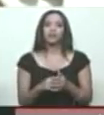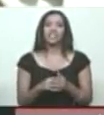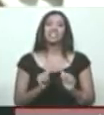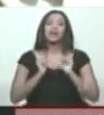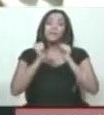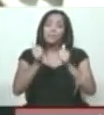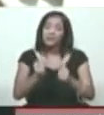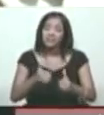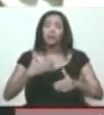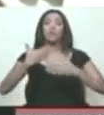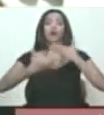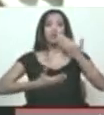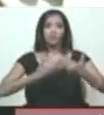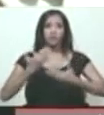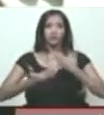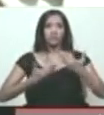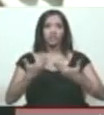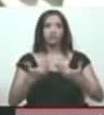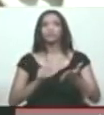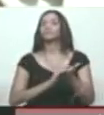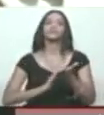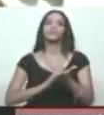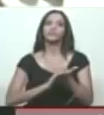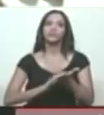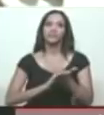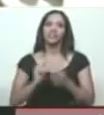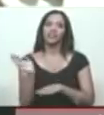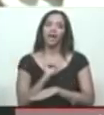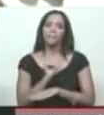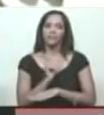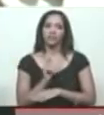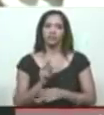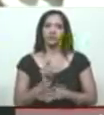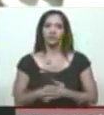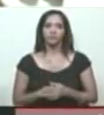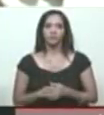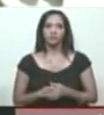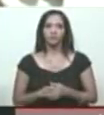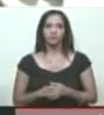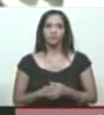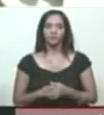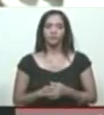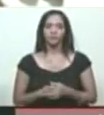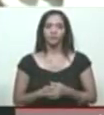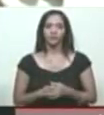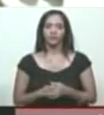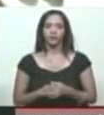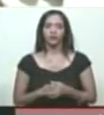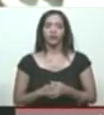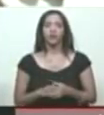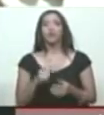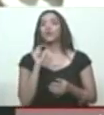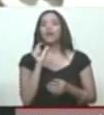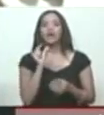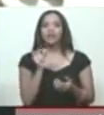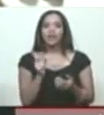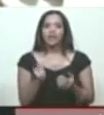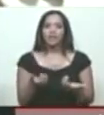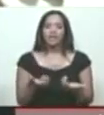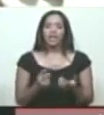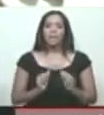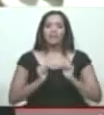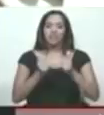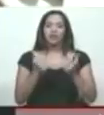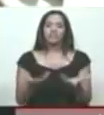el proceso de recuperación inmediata, pues. Una vez sentido el incendio ayer